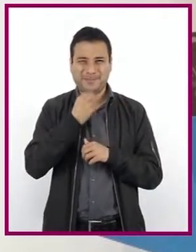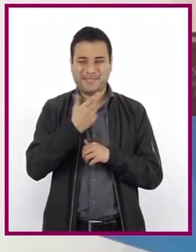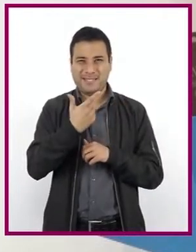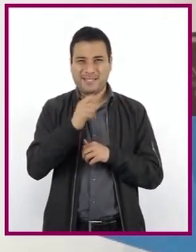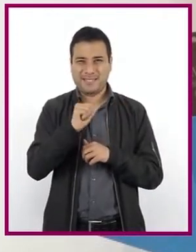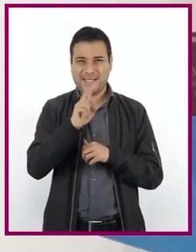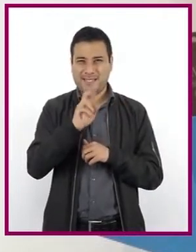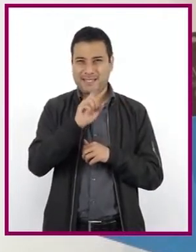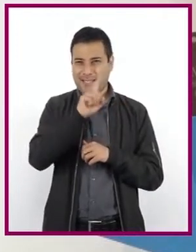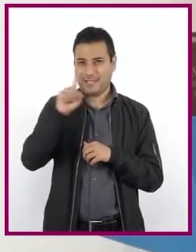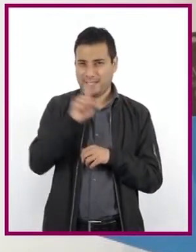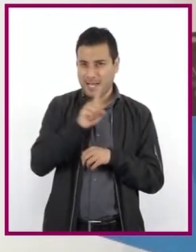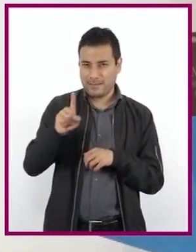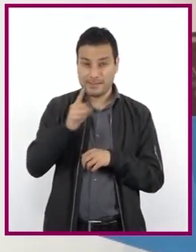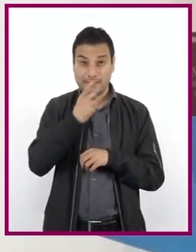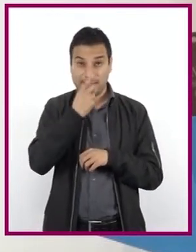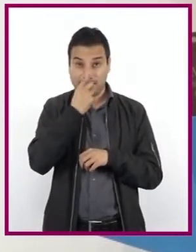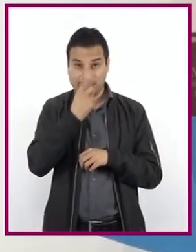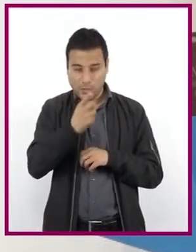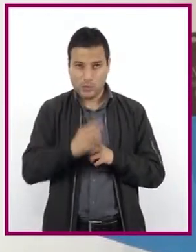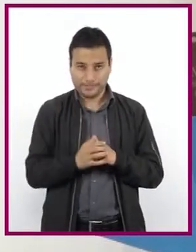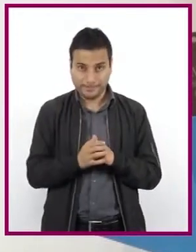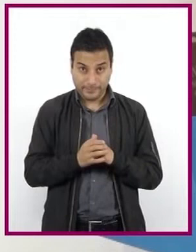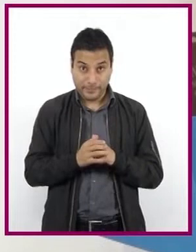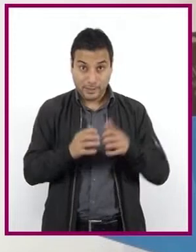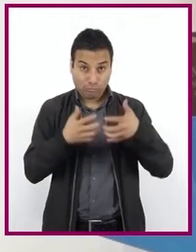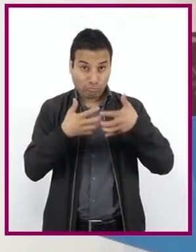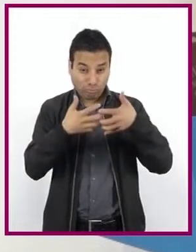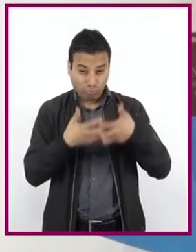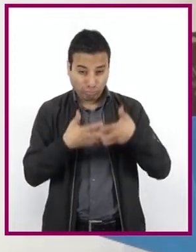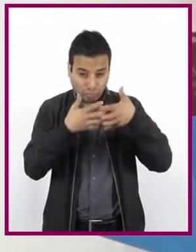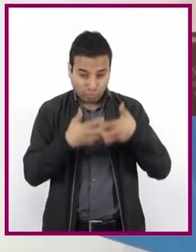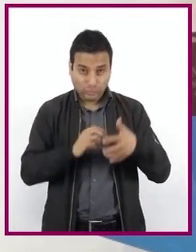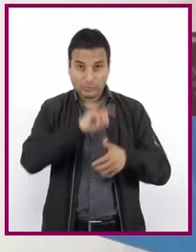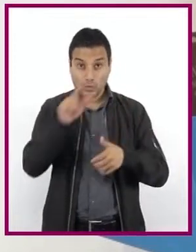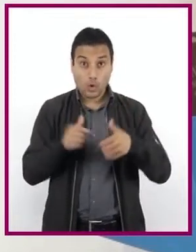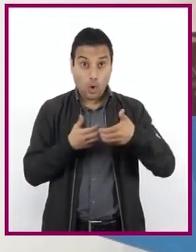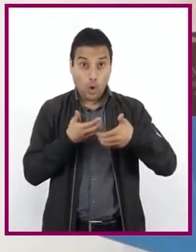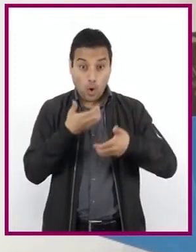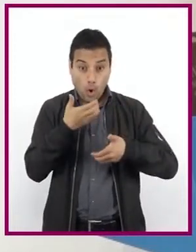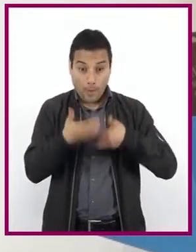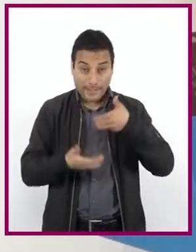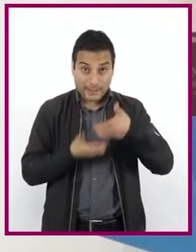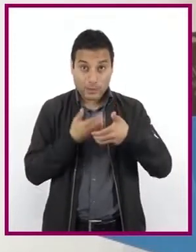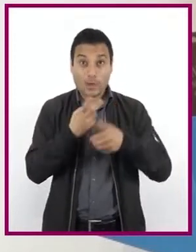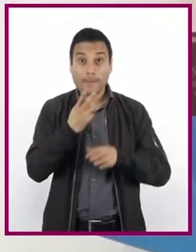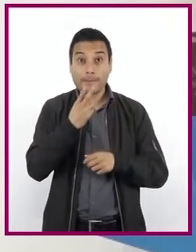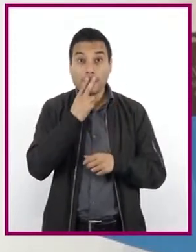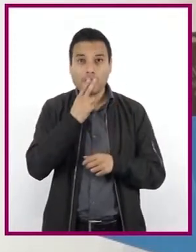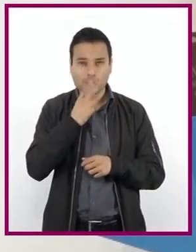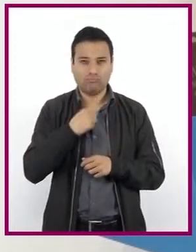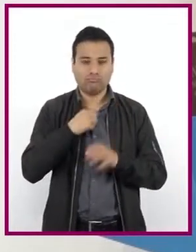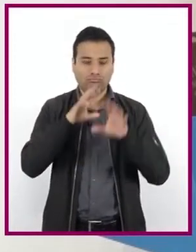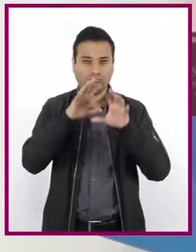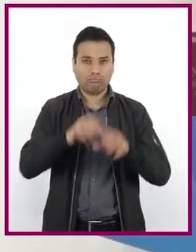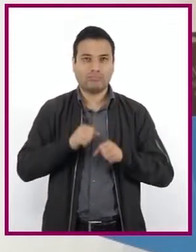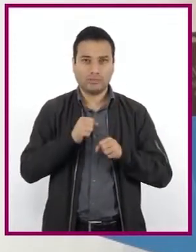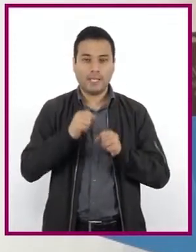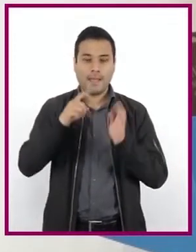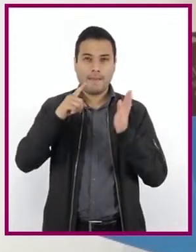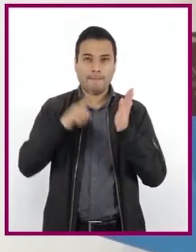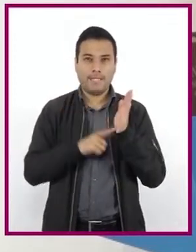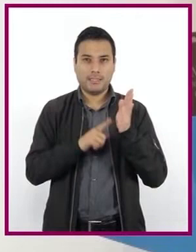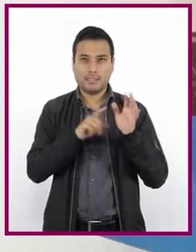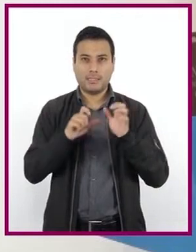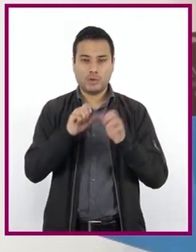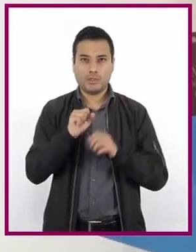la monopolización de la fabricación y comercialización al establecer en